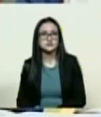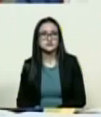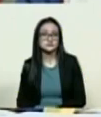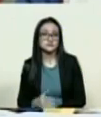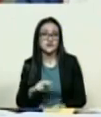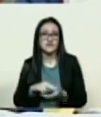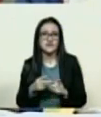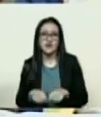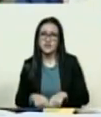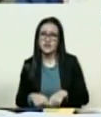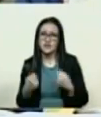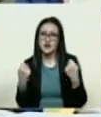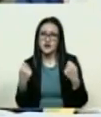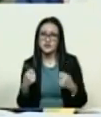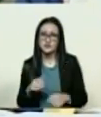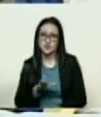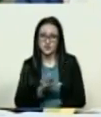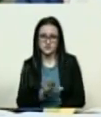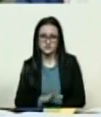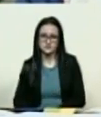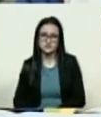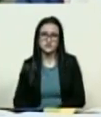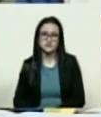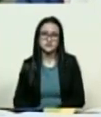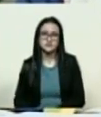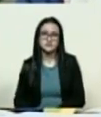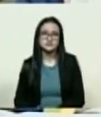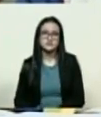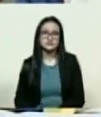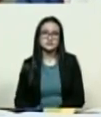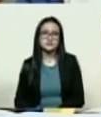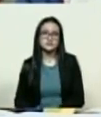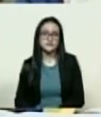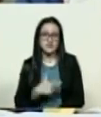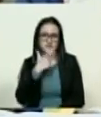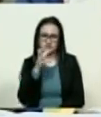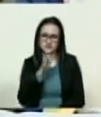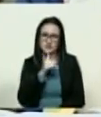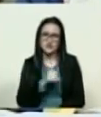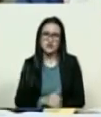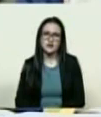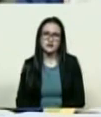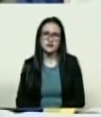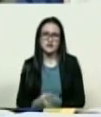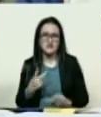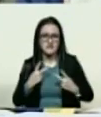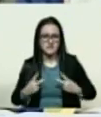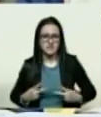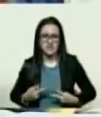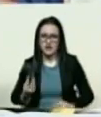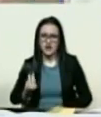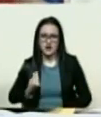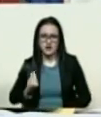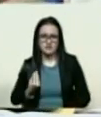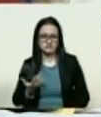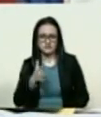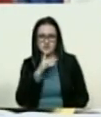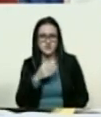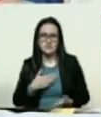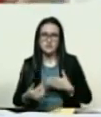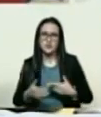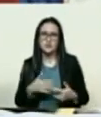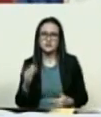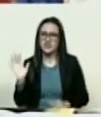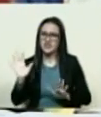daños colaterales. No les importa, no tienen vergüenza. La vida humana no les importa para nada. ¿Cómo es posible que después de 10